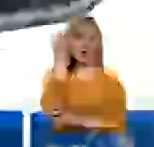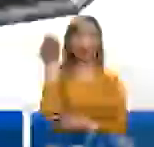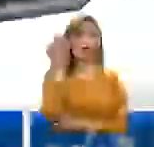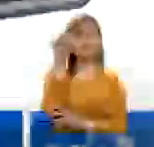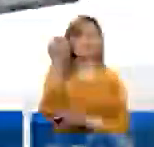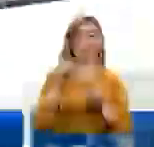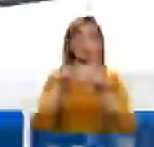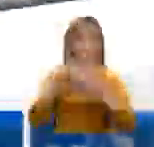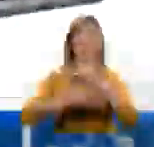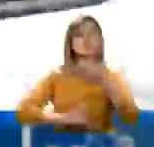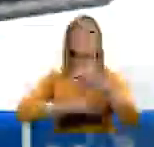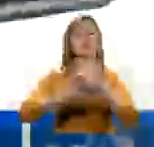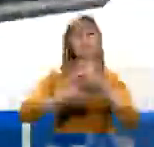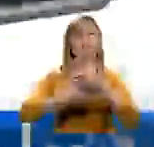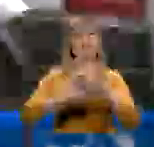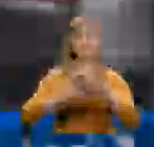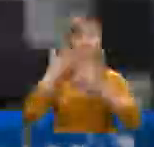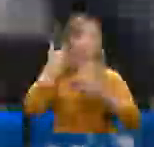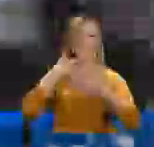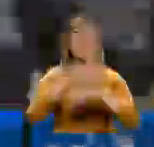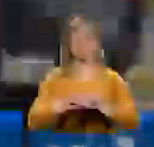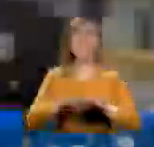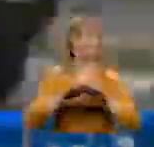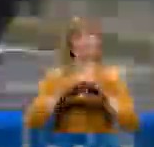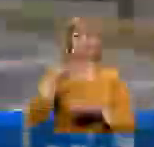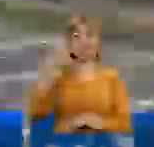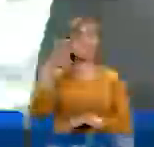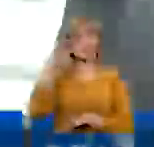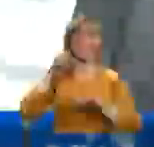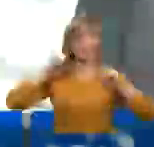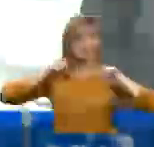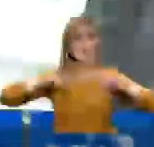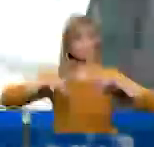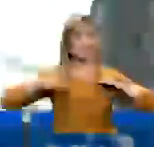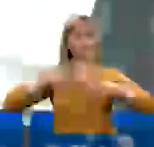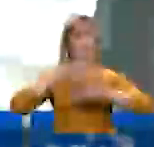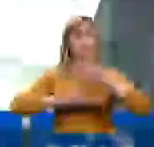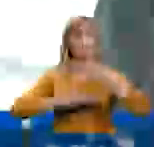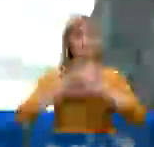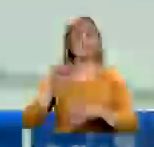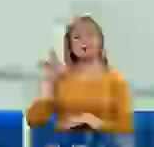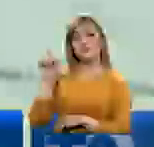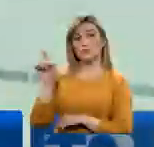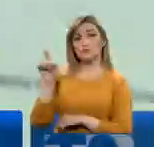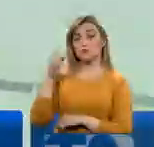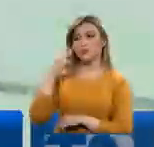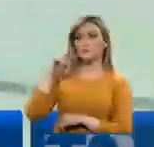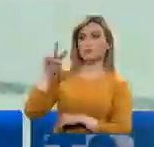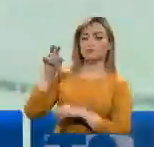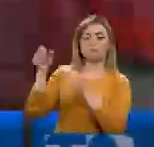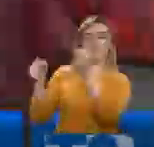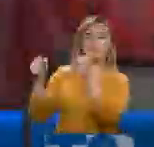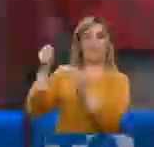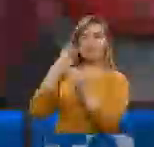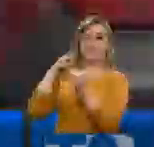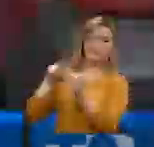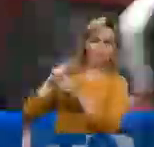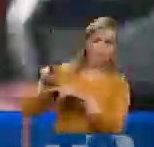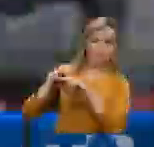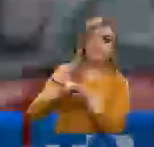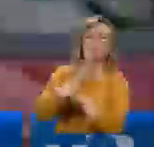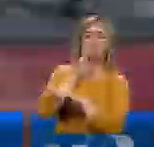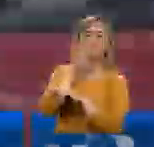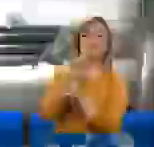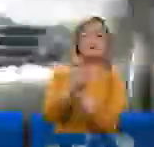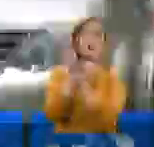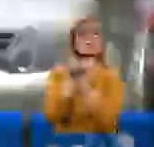los salvoconductos están por caducar. A partir del 13 de septiembre, estos documentos, que es común ver en las ventanas posteriores de los vehículos,